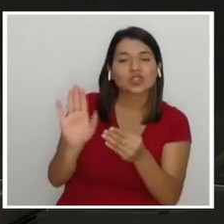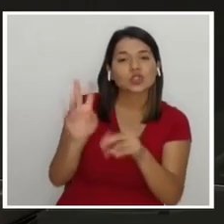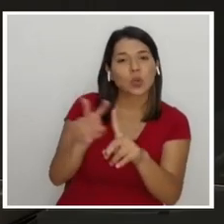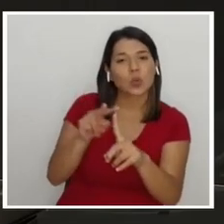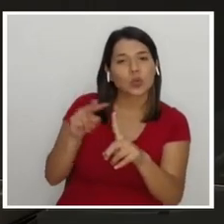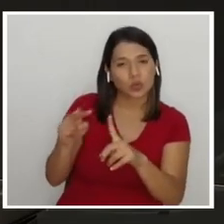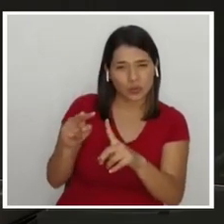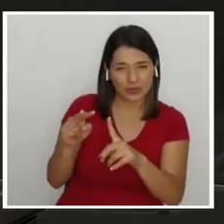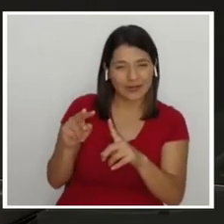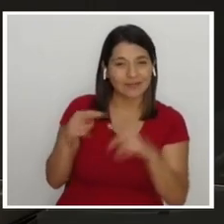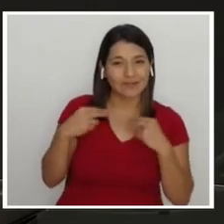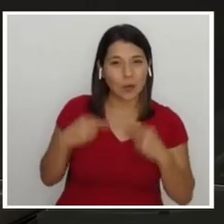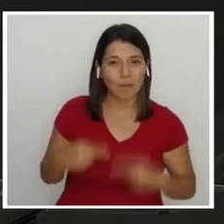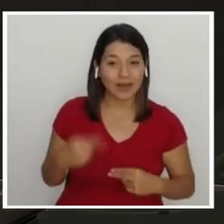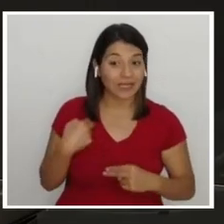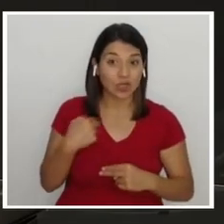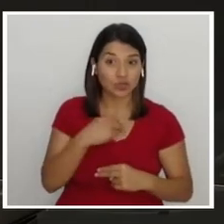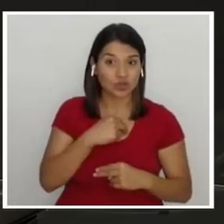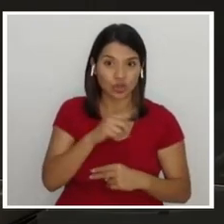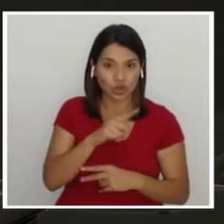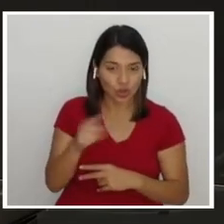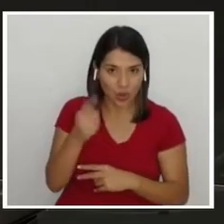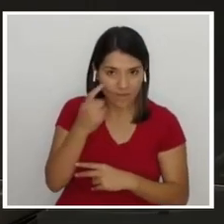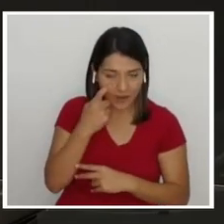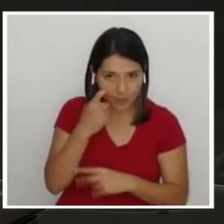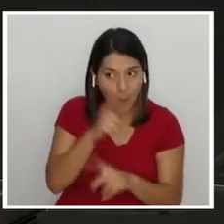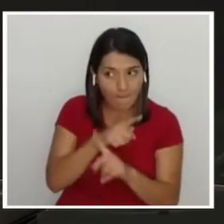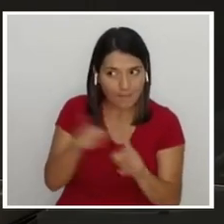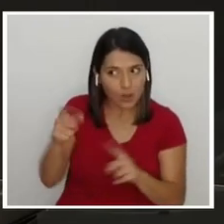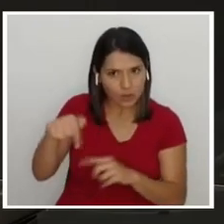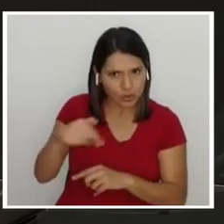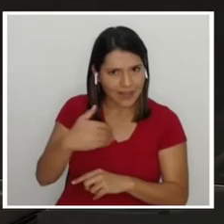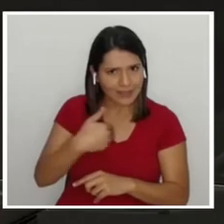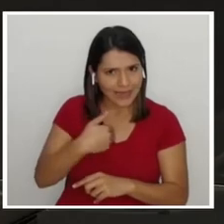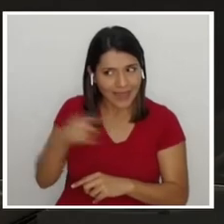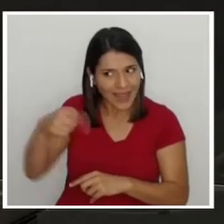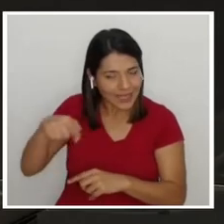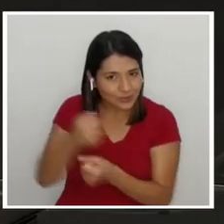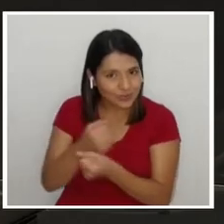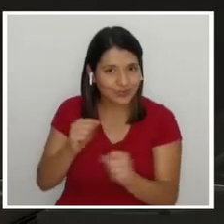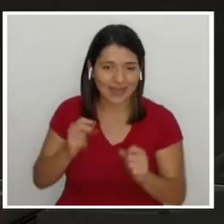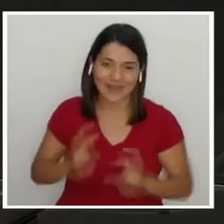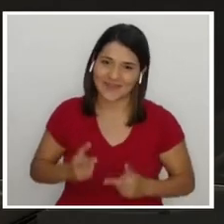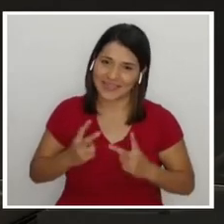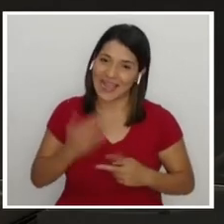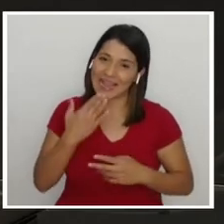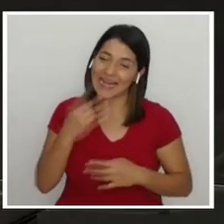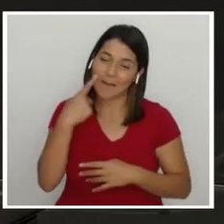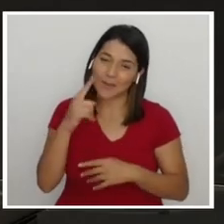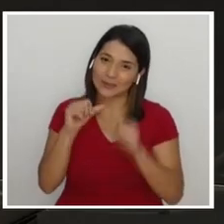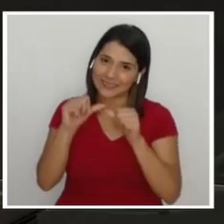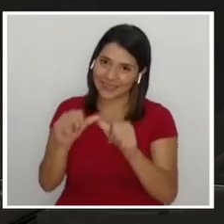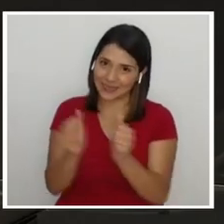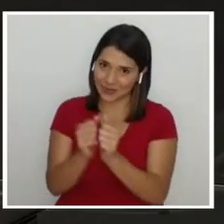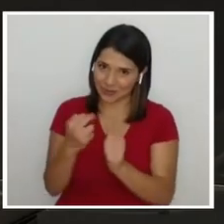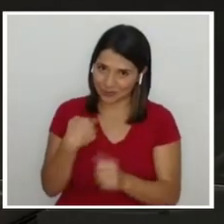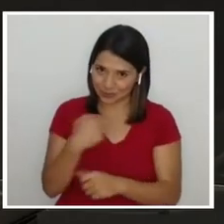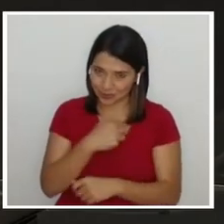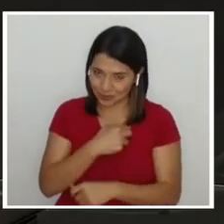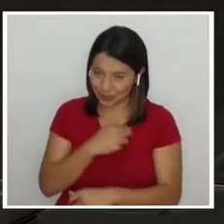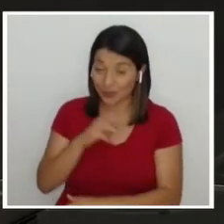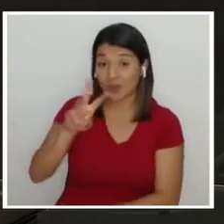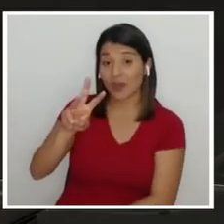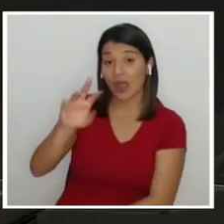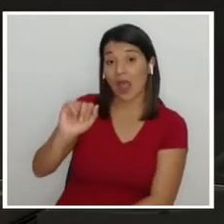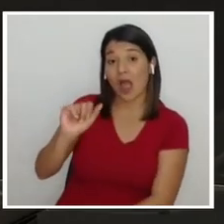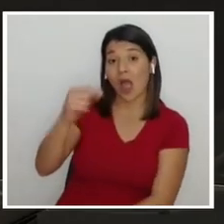medios de comunicación, pero que está ahí y que salvan vidas. Gracias por continuar con nosotros. Bueno, don Warner, hablábamos un poco de ese esfuerzo